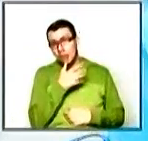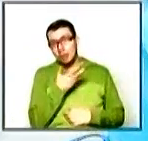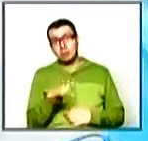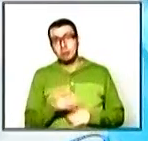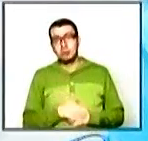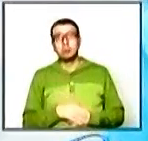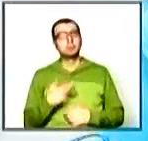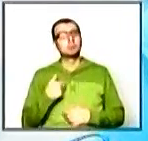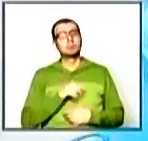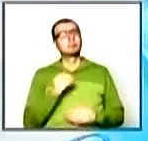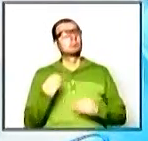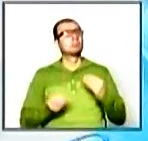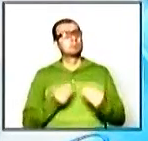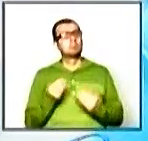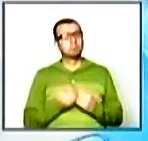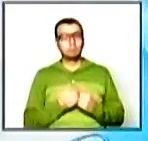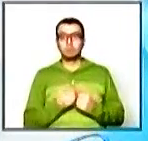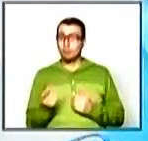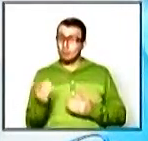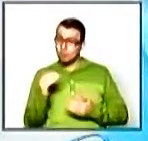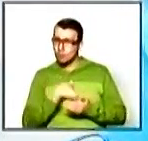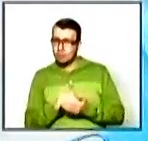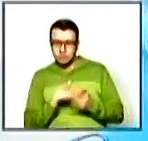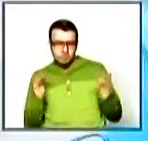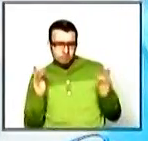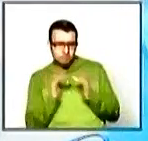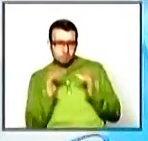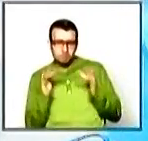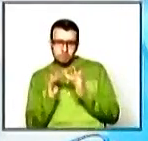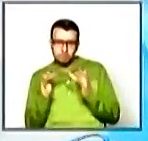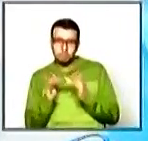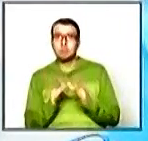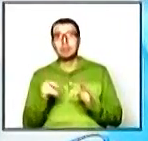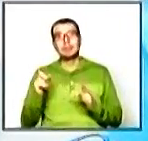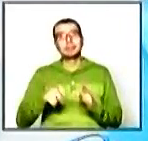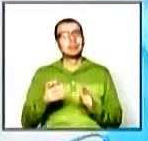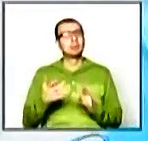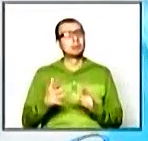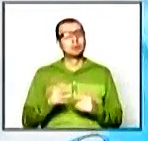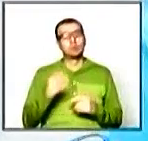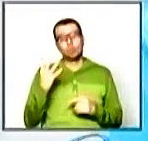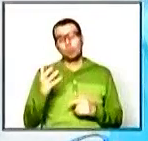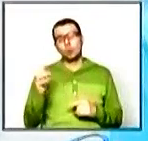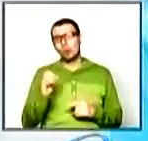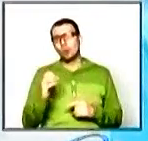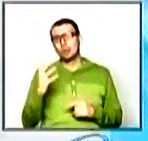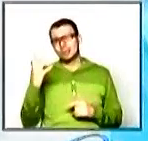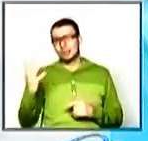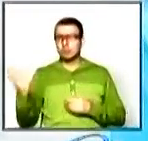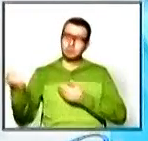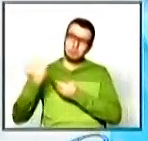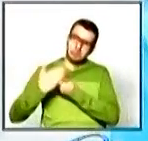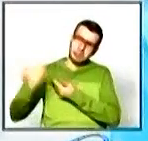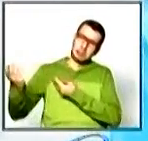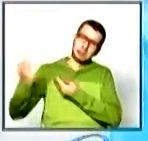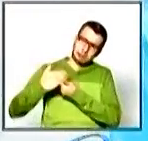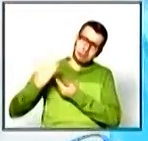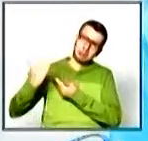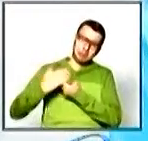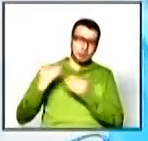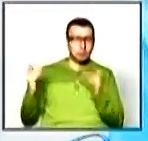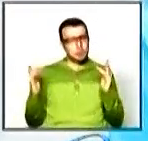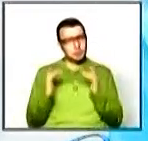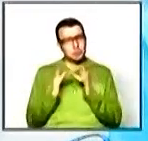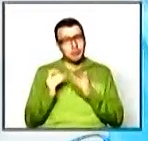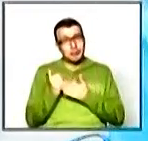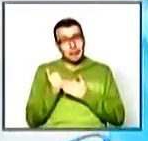que hacemos a través de la terapia es empezar a activar esos puntos, ¿sí? Eso requiere alrededor de unas 4 a 5 sesiones de sanación reconectiva, y